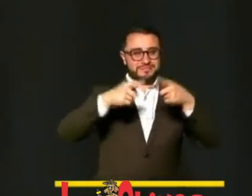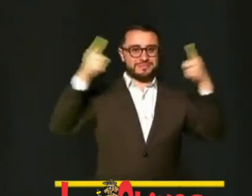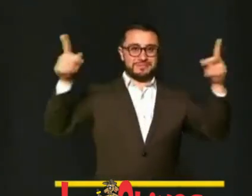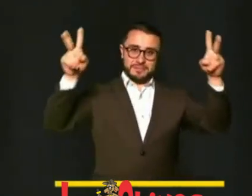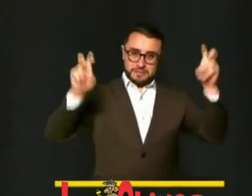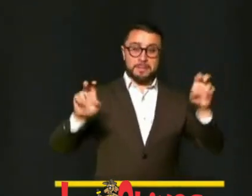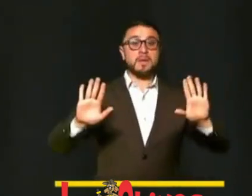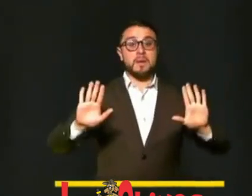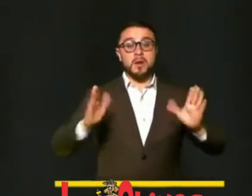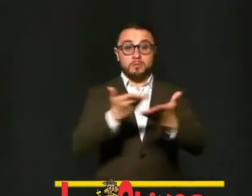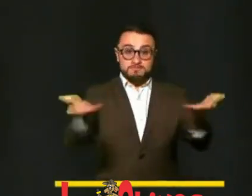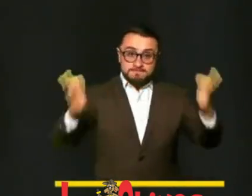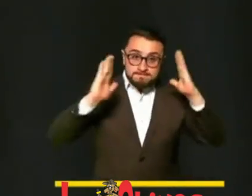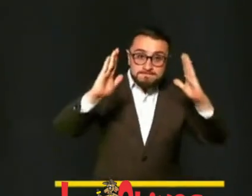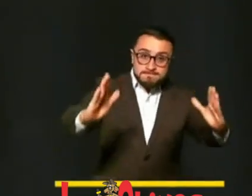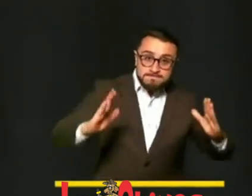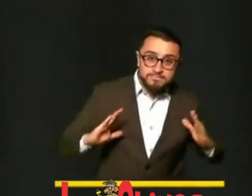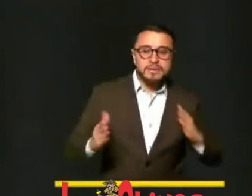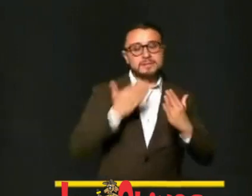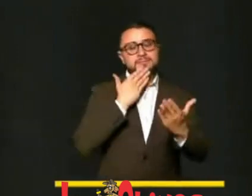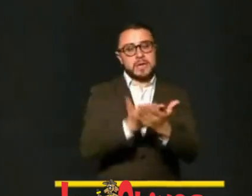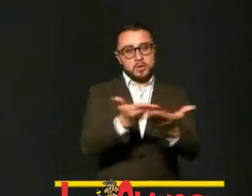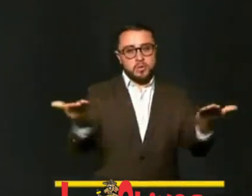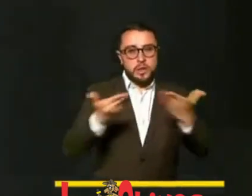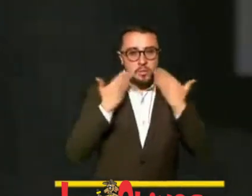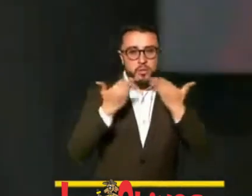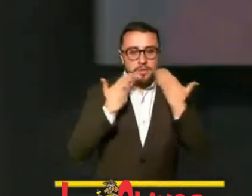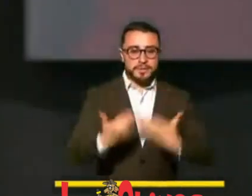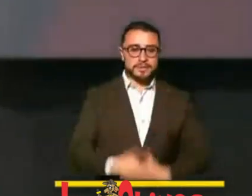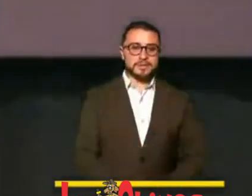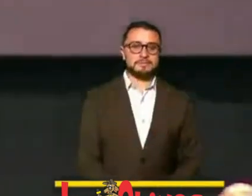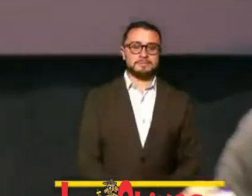del tema Bueno gracias por haberme escuchado muy